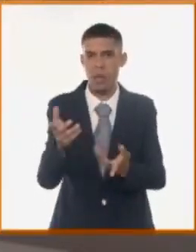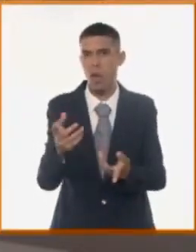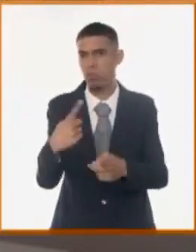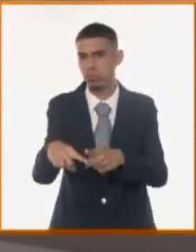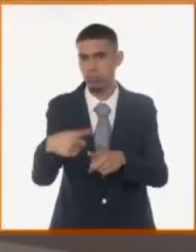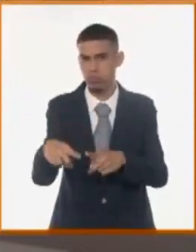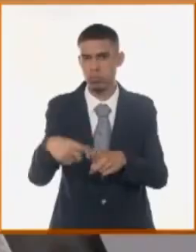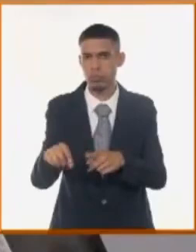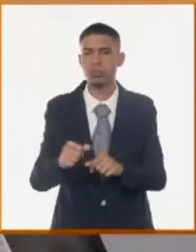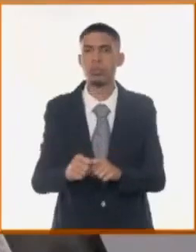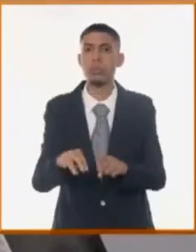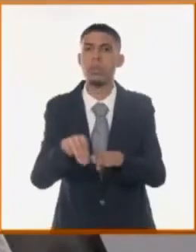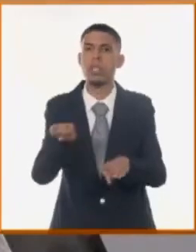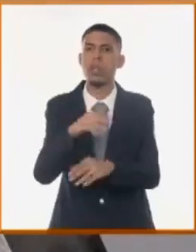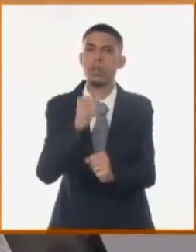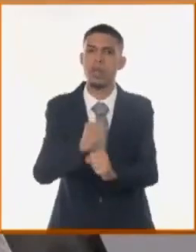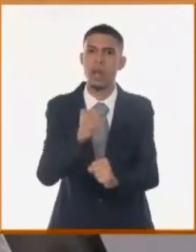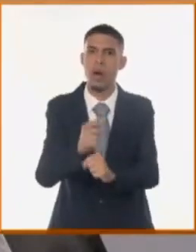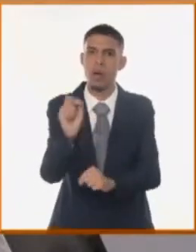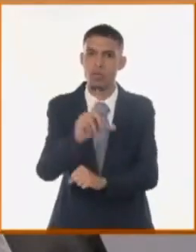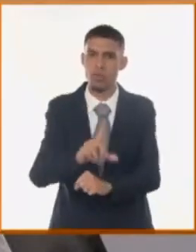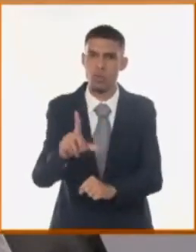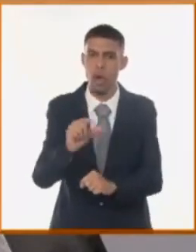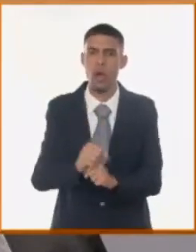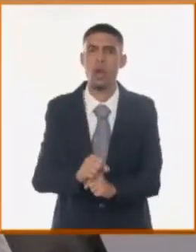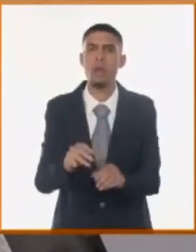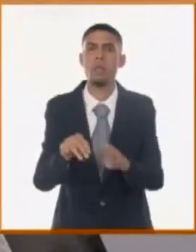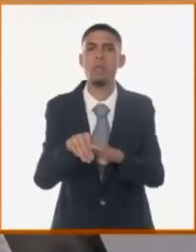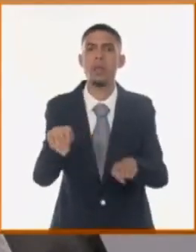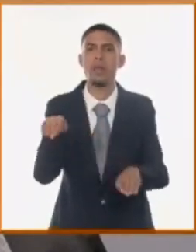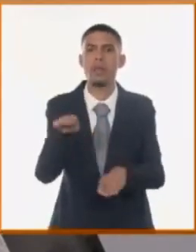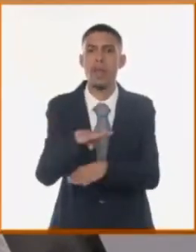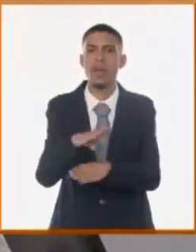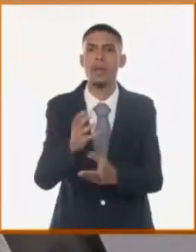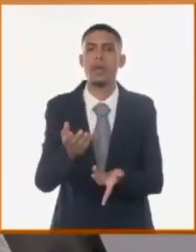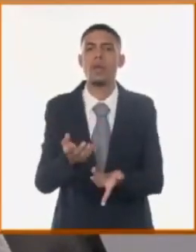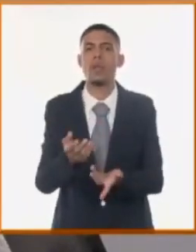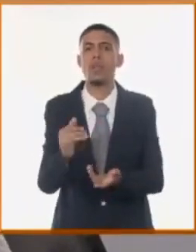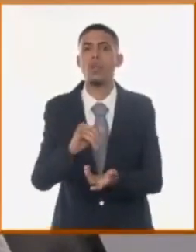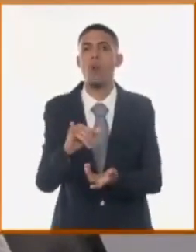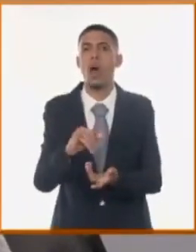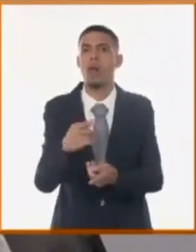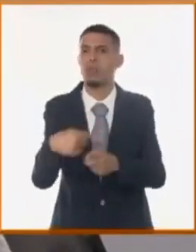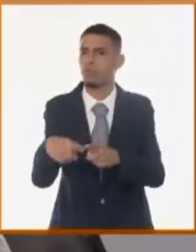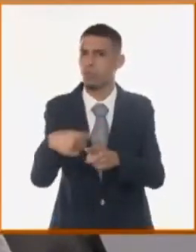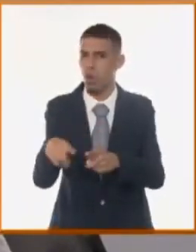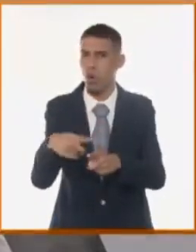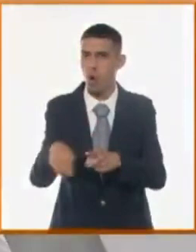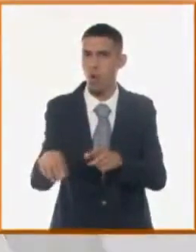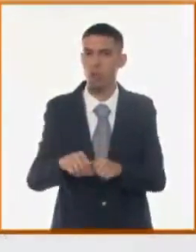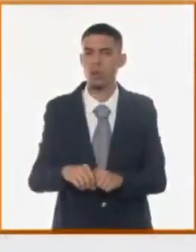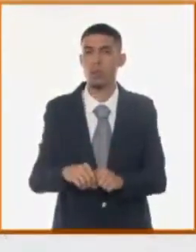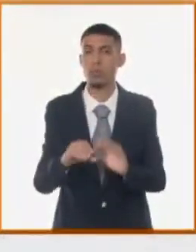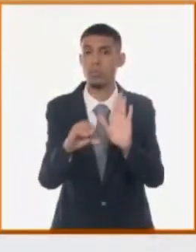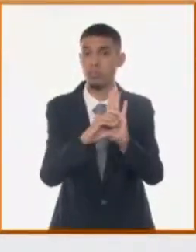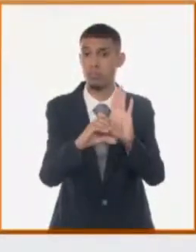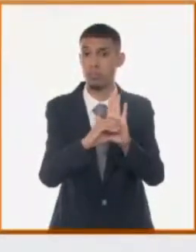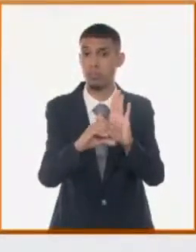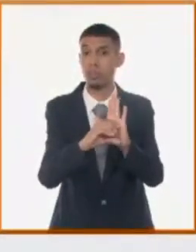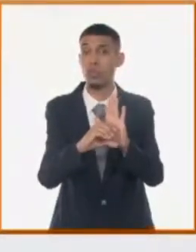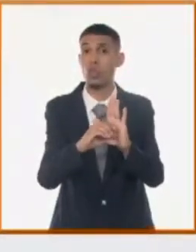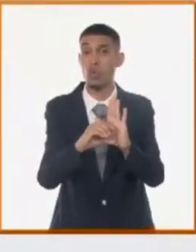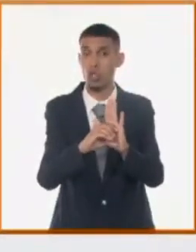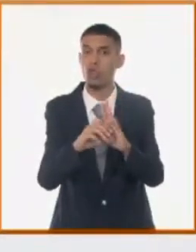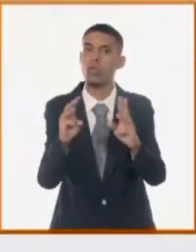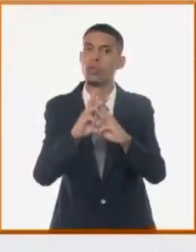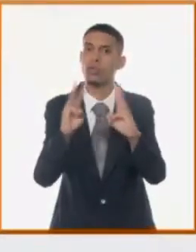del Ministerio del Trabajo y Seguridad Social, el portal y la gestión de la Gaceta Oficial de la República de Cuba, dentro de eso. Que cambió